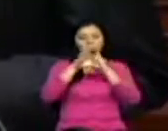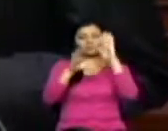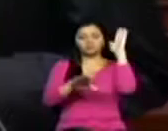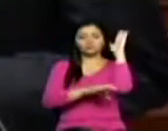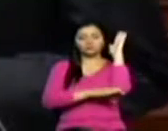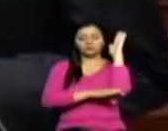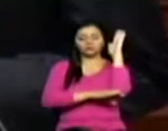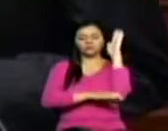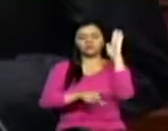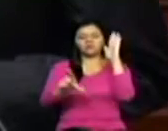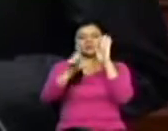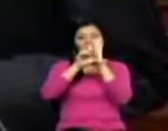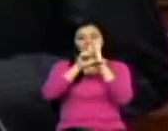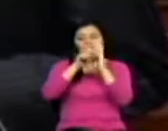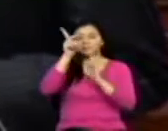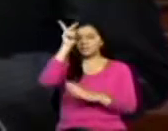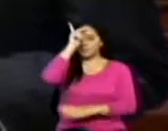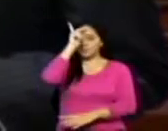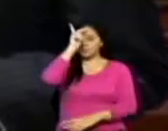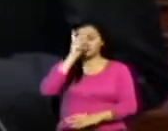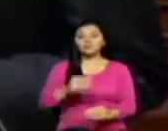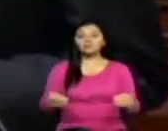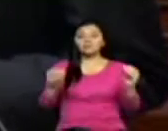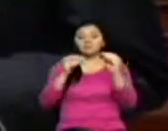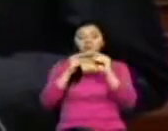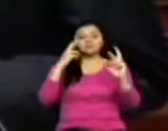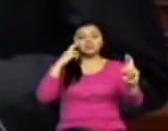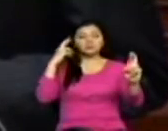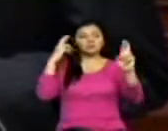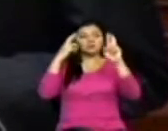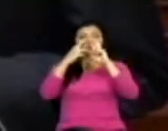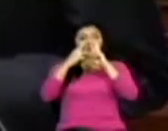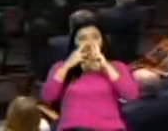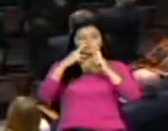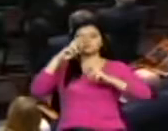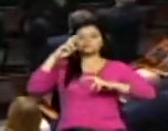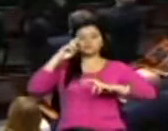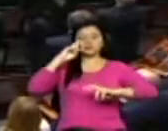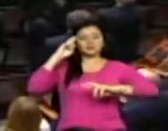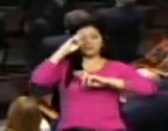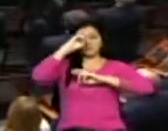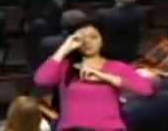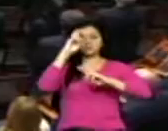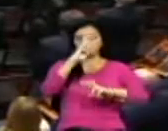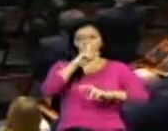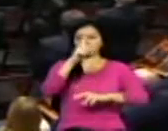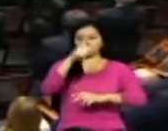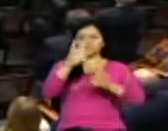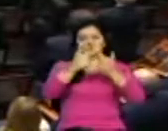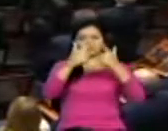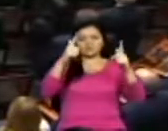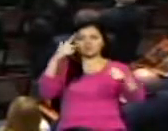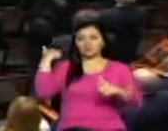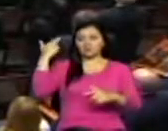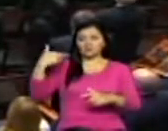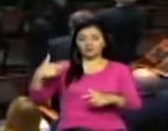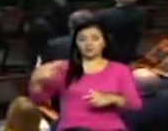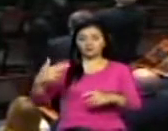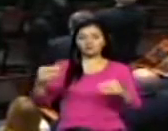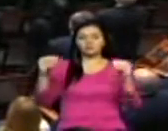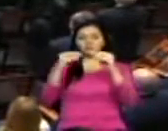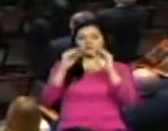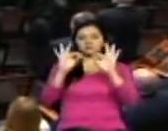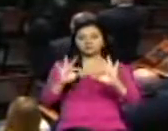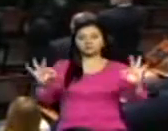Perú, y que reconoceré, respetando la libertad de culto, la importancia de la